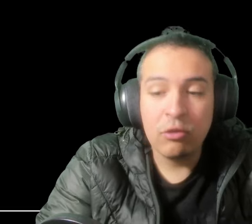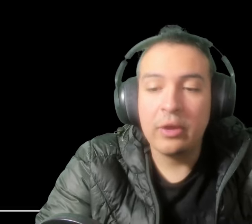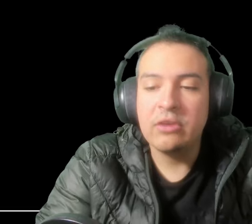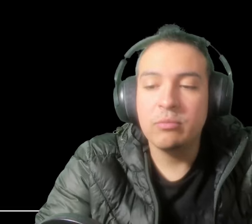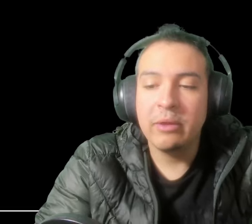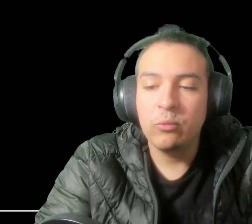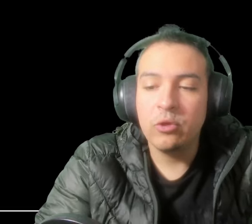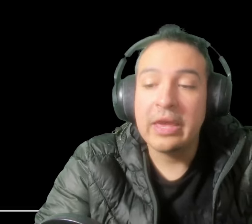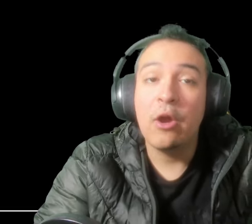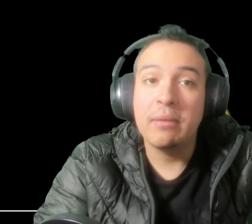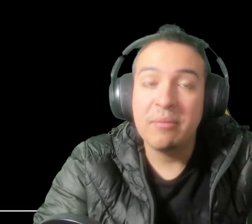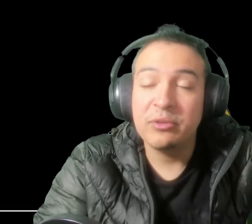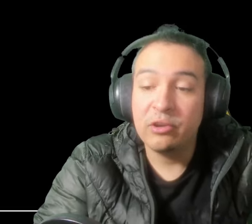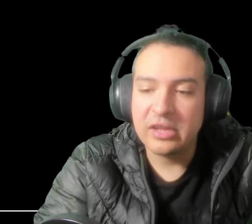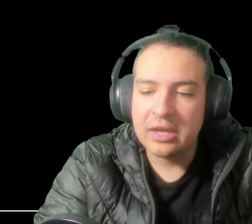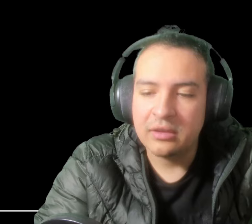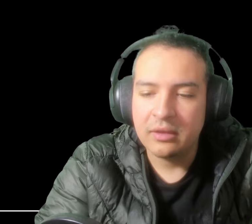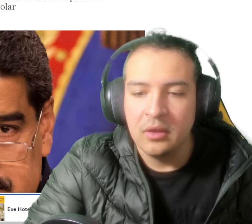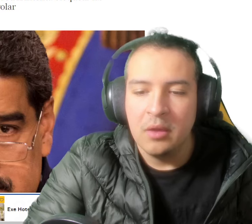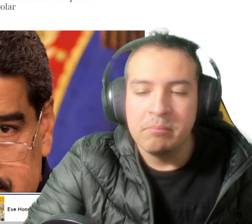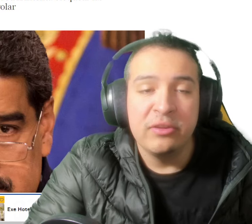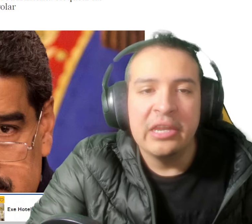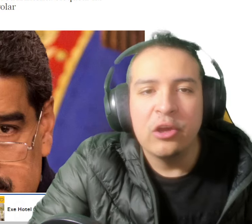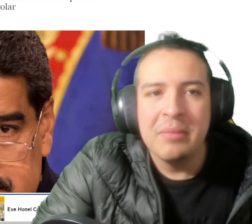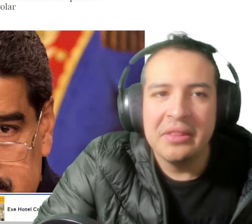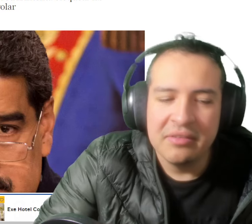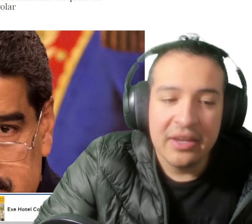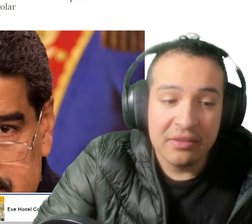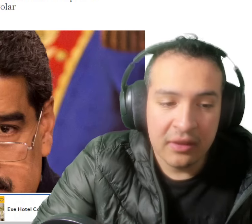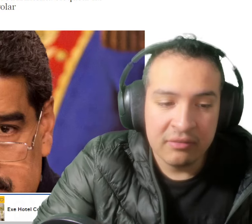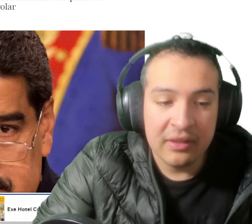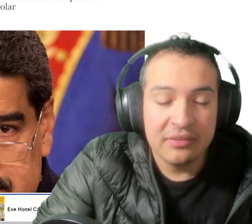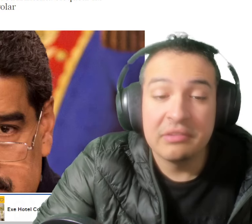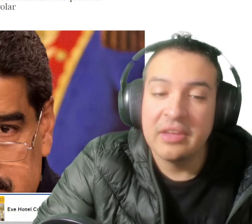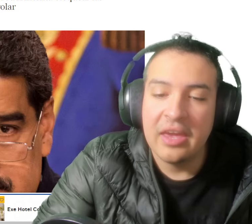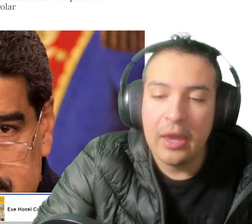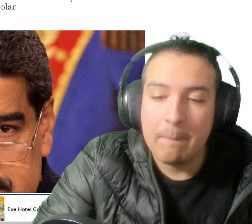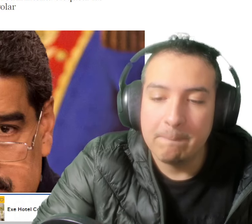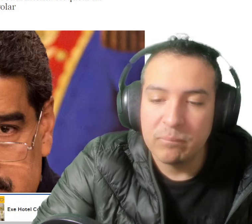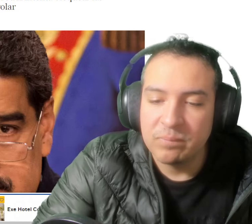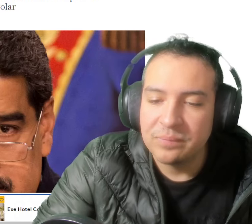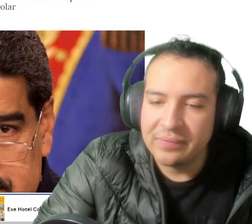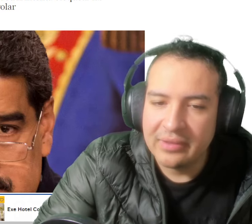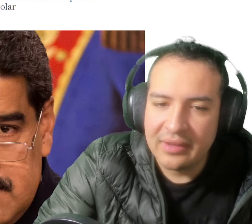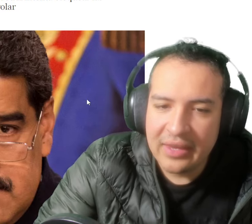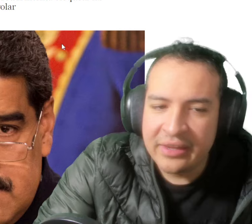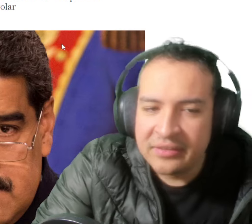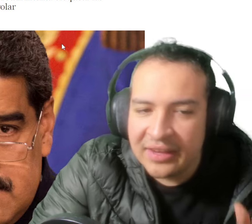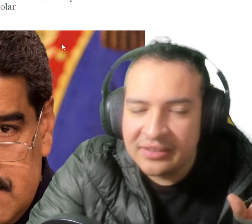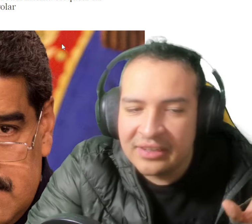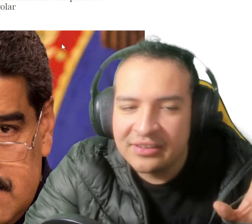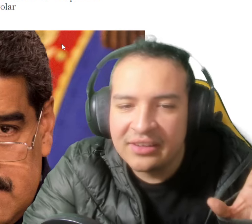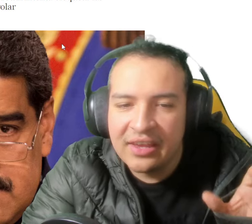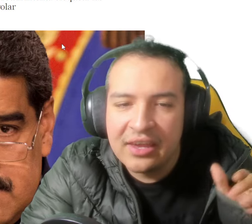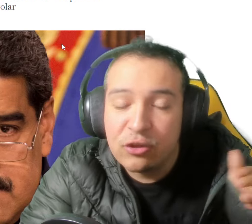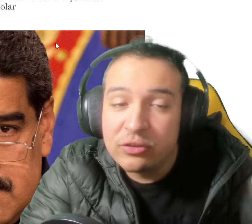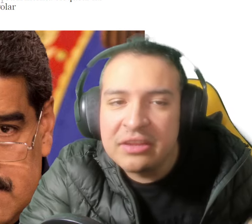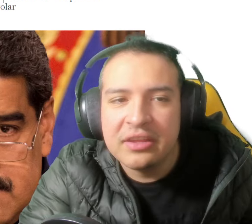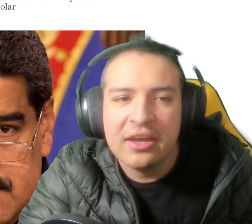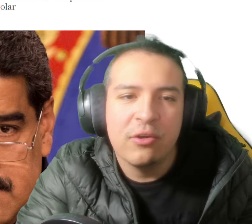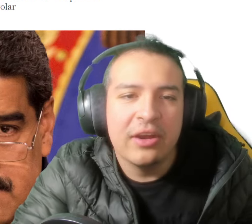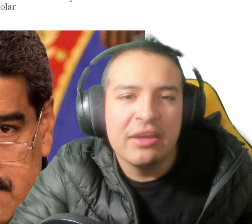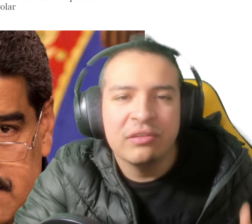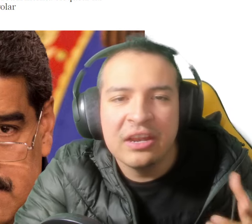esto lo que ha dicho maduro y ahora vamos lo siguiente posteriormente están estas Este estas Este